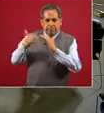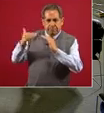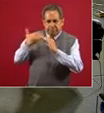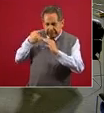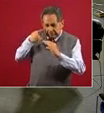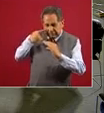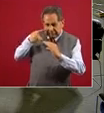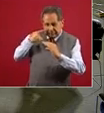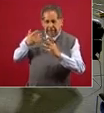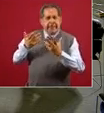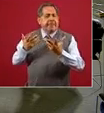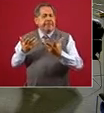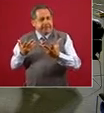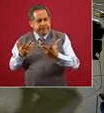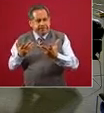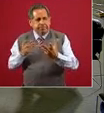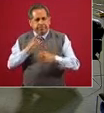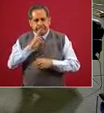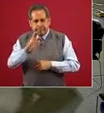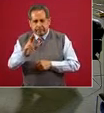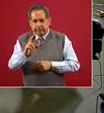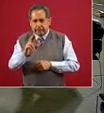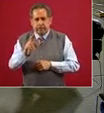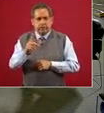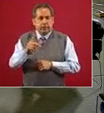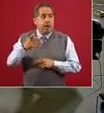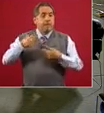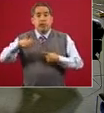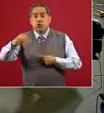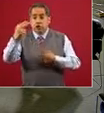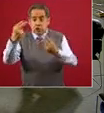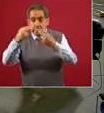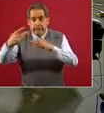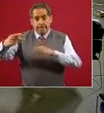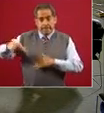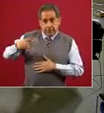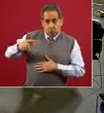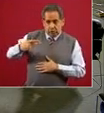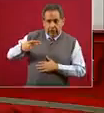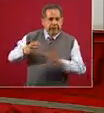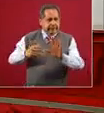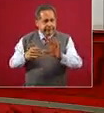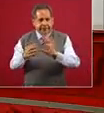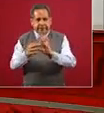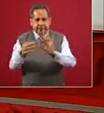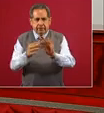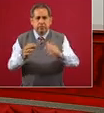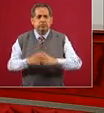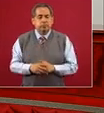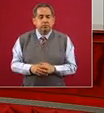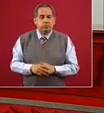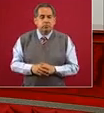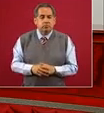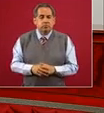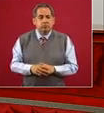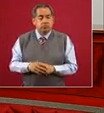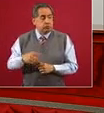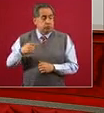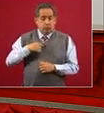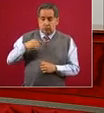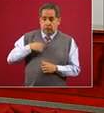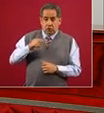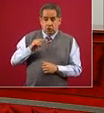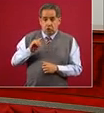sociales y ciudadanos que nos ven, preguntan, bueno, si yo ya formo parte